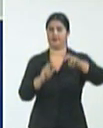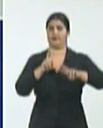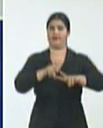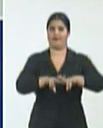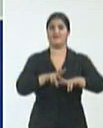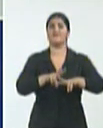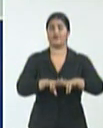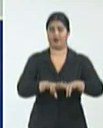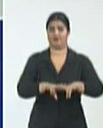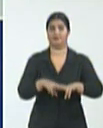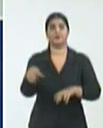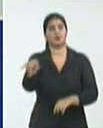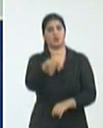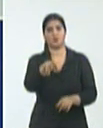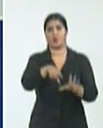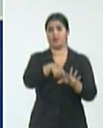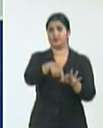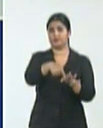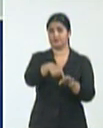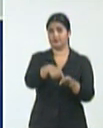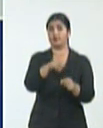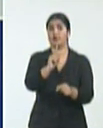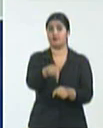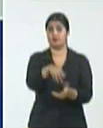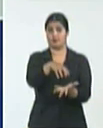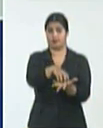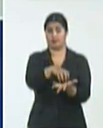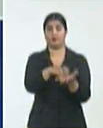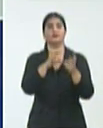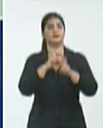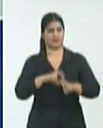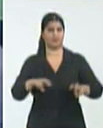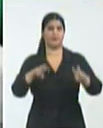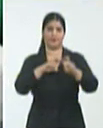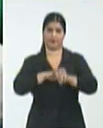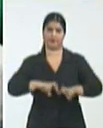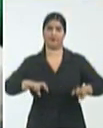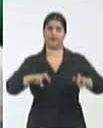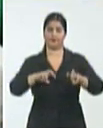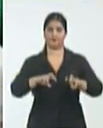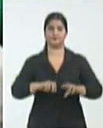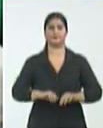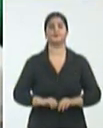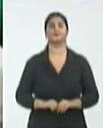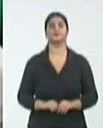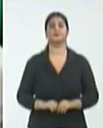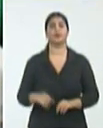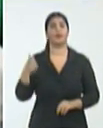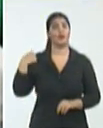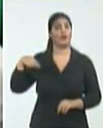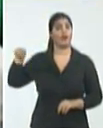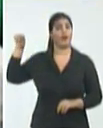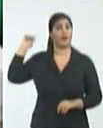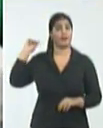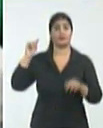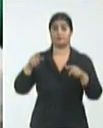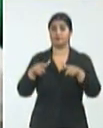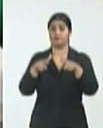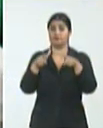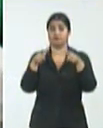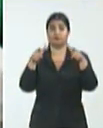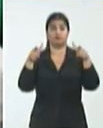del municipio especial Isla de la Juventud. La positividad ayer, como ya dijimos, de las muestras